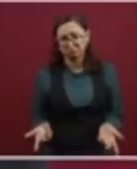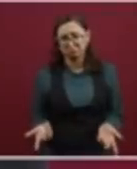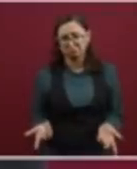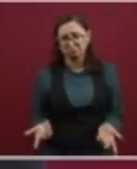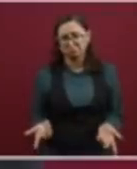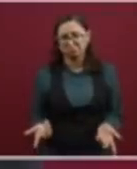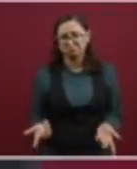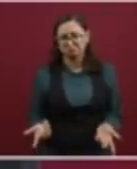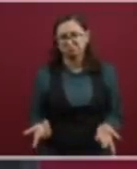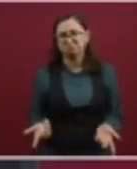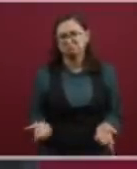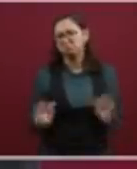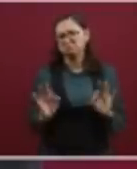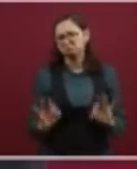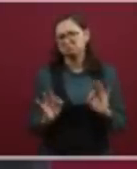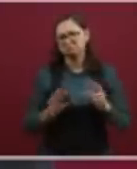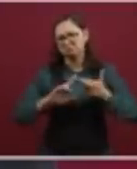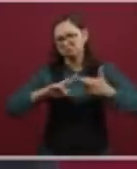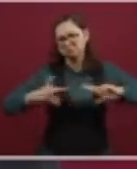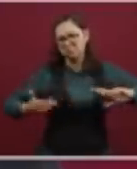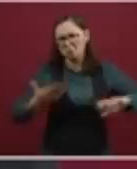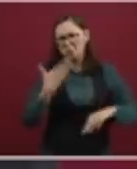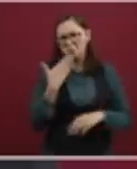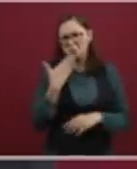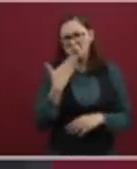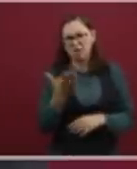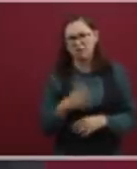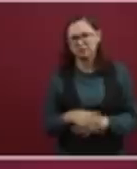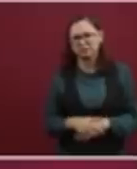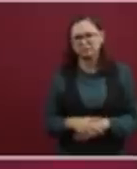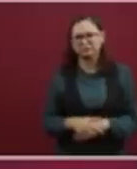Entonces, son muy buenas las relaciones. Mientras